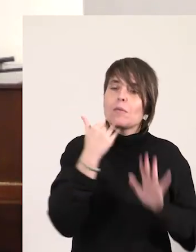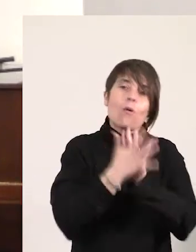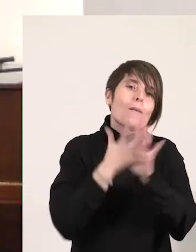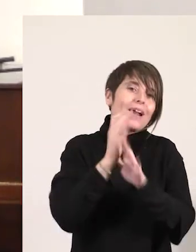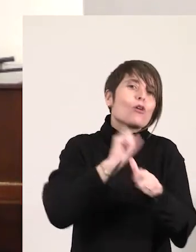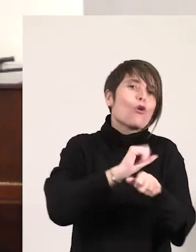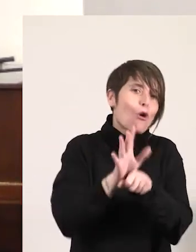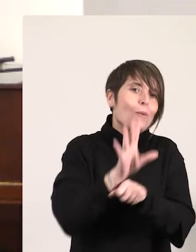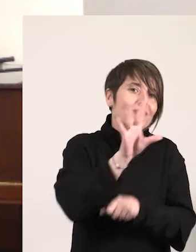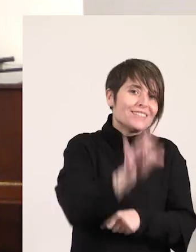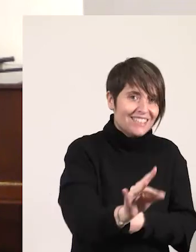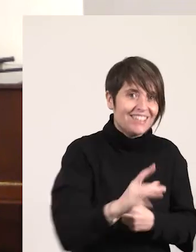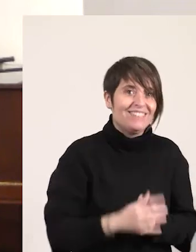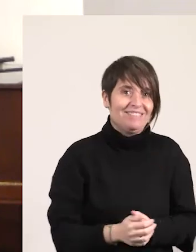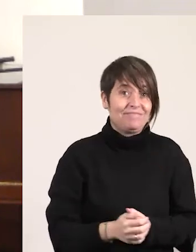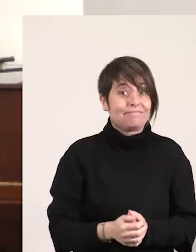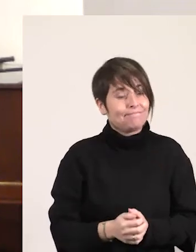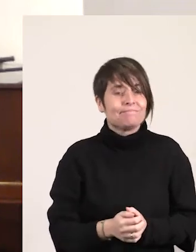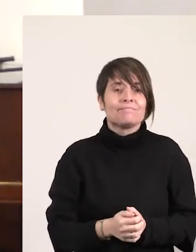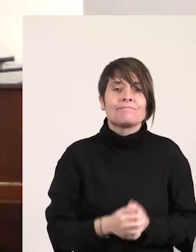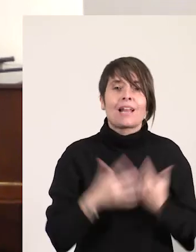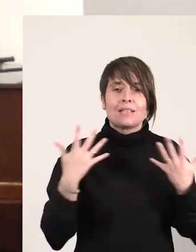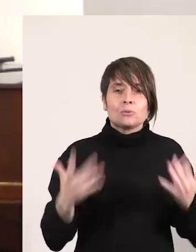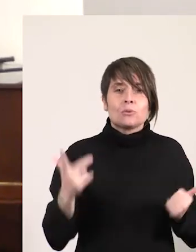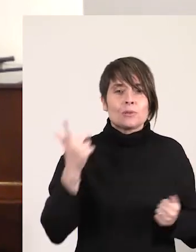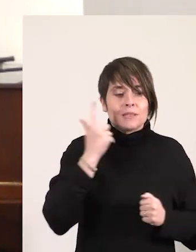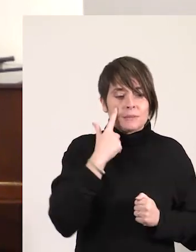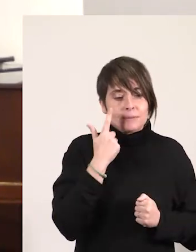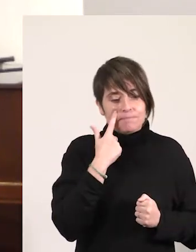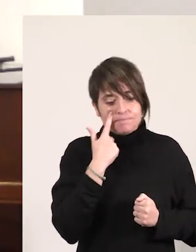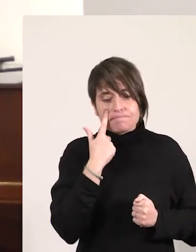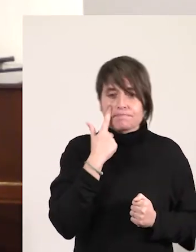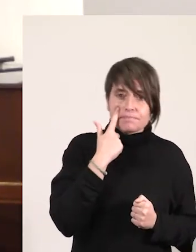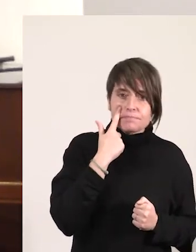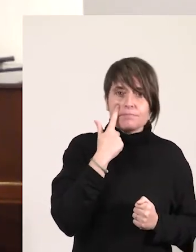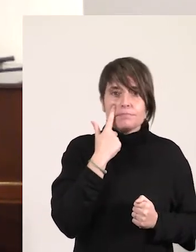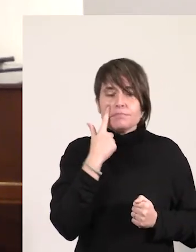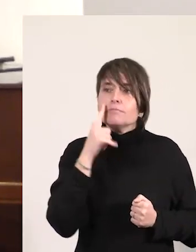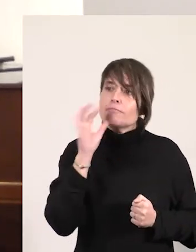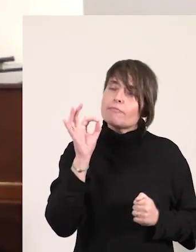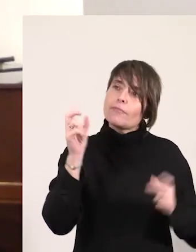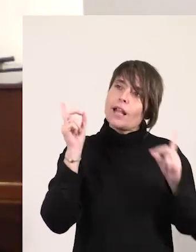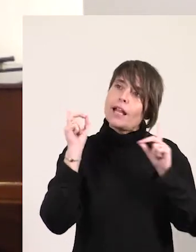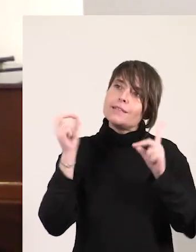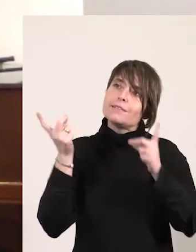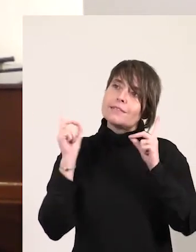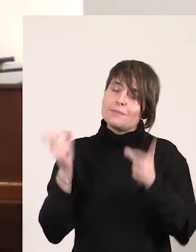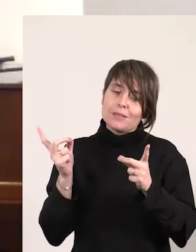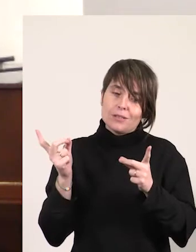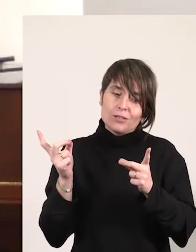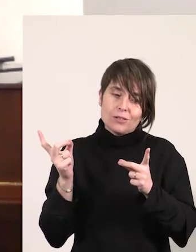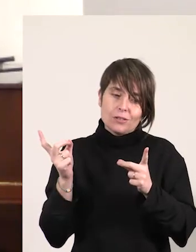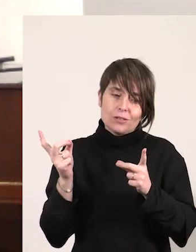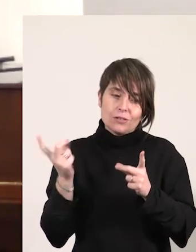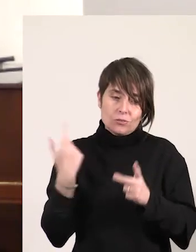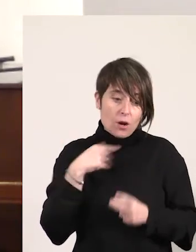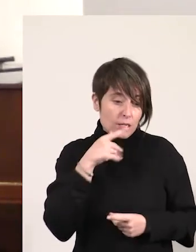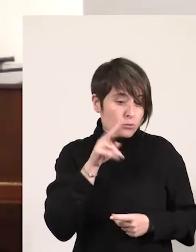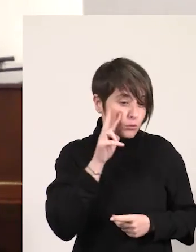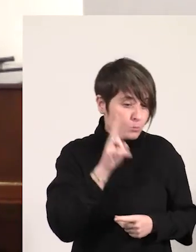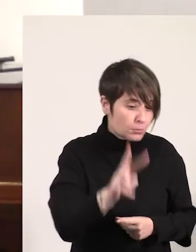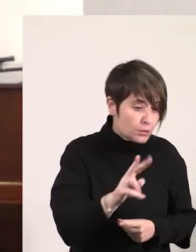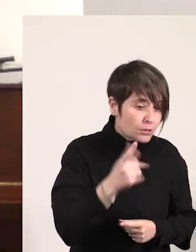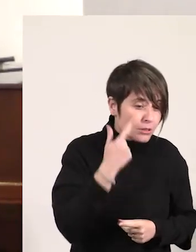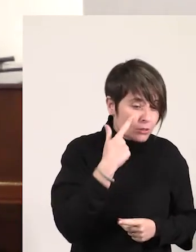por ejemplo, hablar de la COVID, ¿no? Entonces, bueno, pues sí, o sea, la